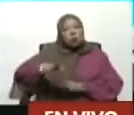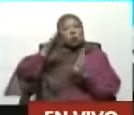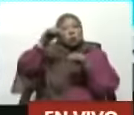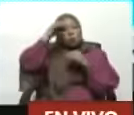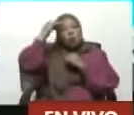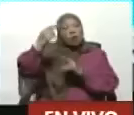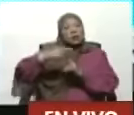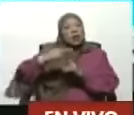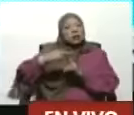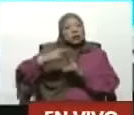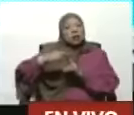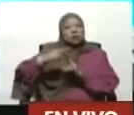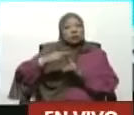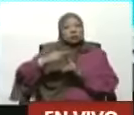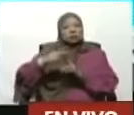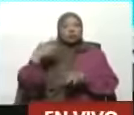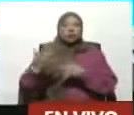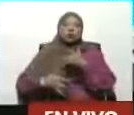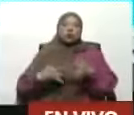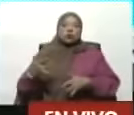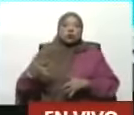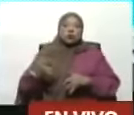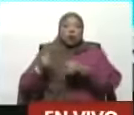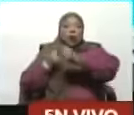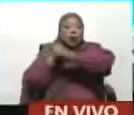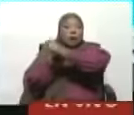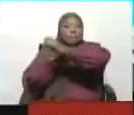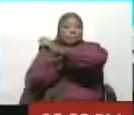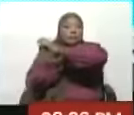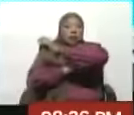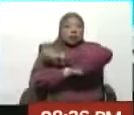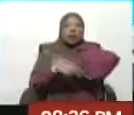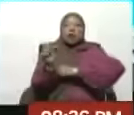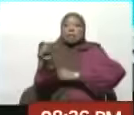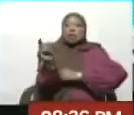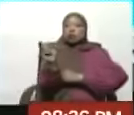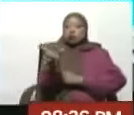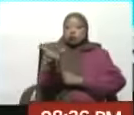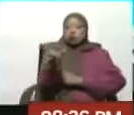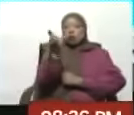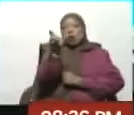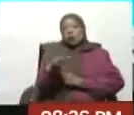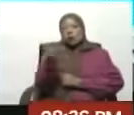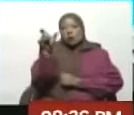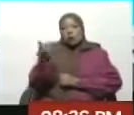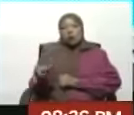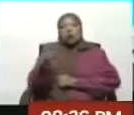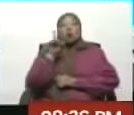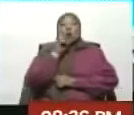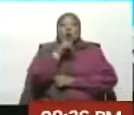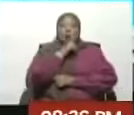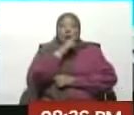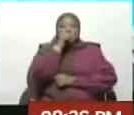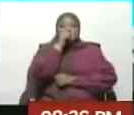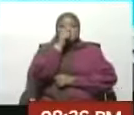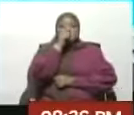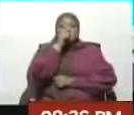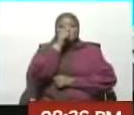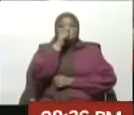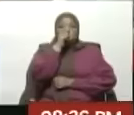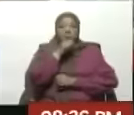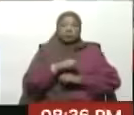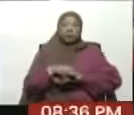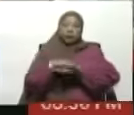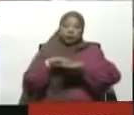Diosdado. Activación de las bases populares del partido. Ángel Prado, activación de las bases